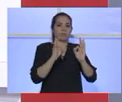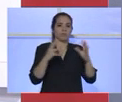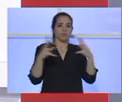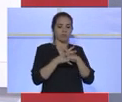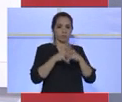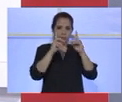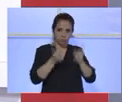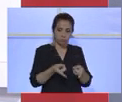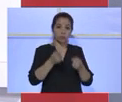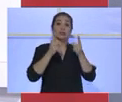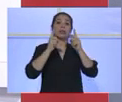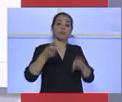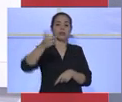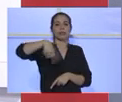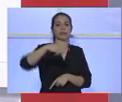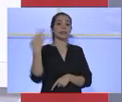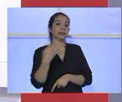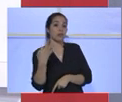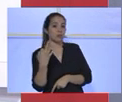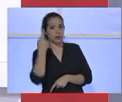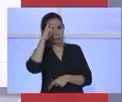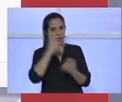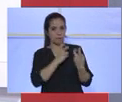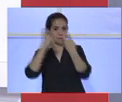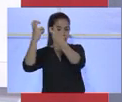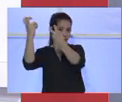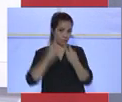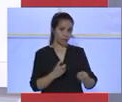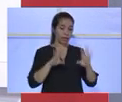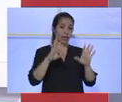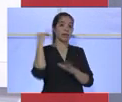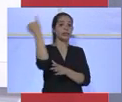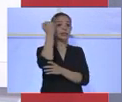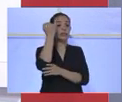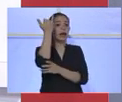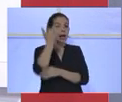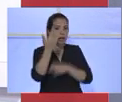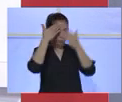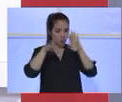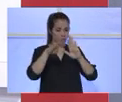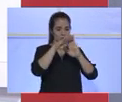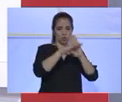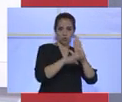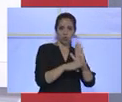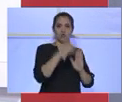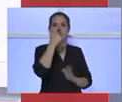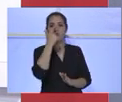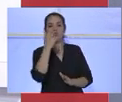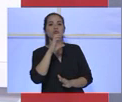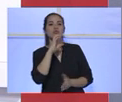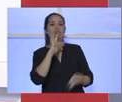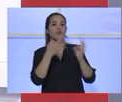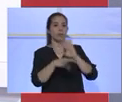con seguridad, cumpliendo con los máximos estándares internacionales que graban esta materia.